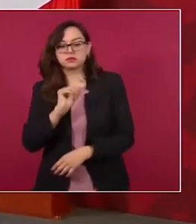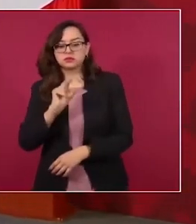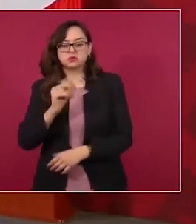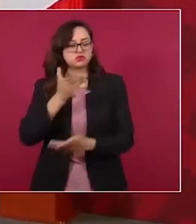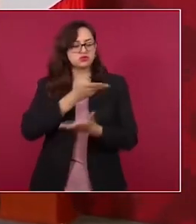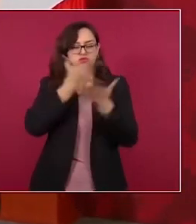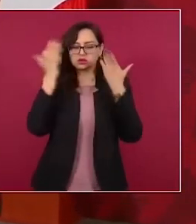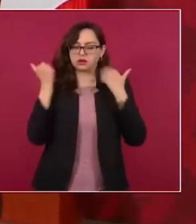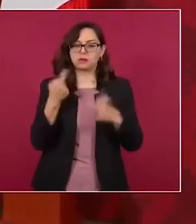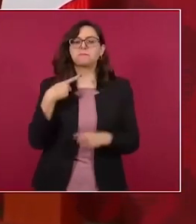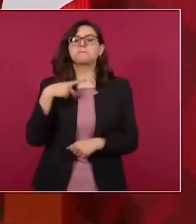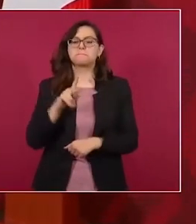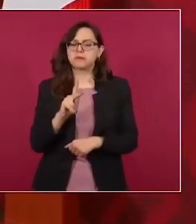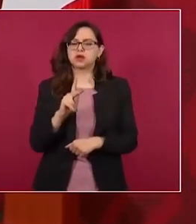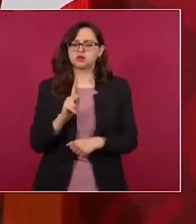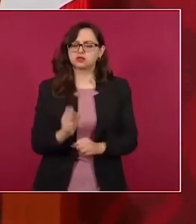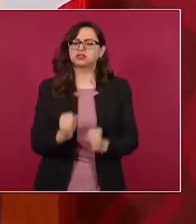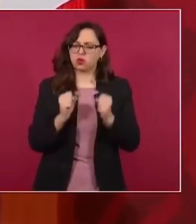Muchas veces también